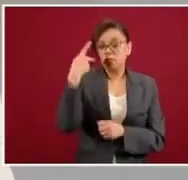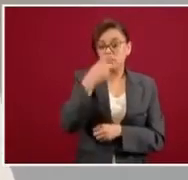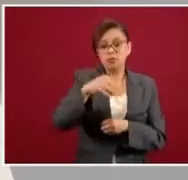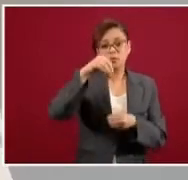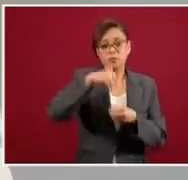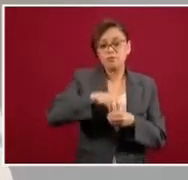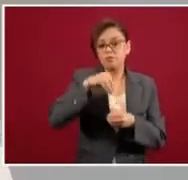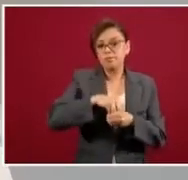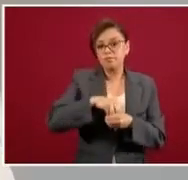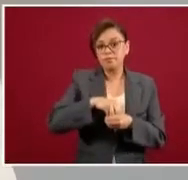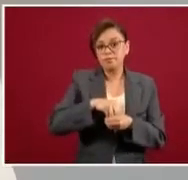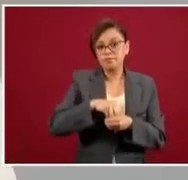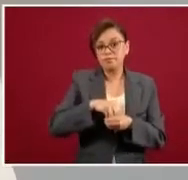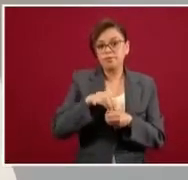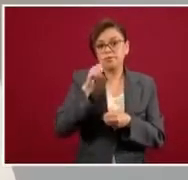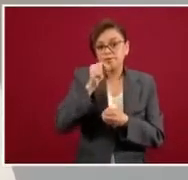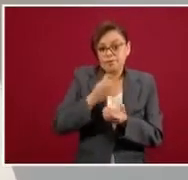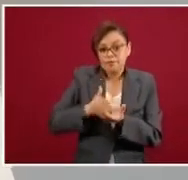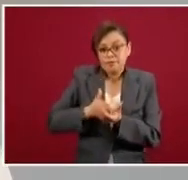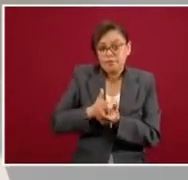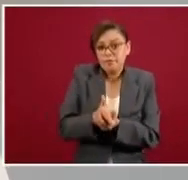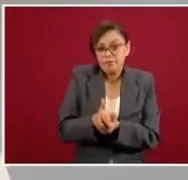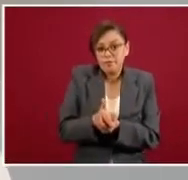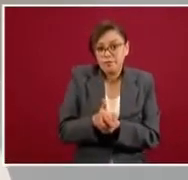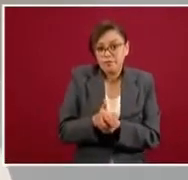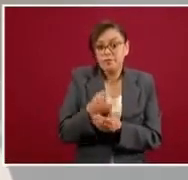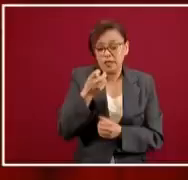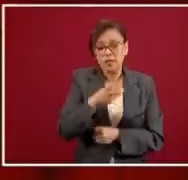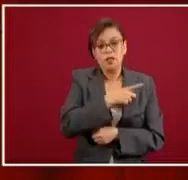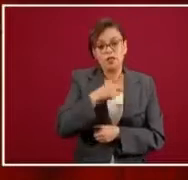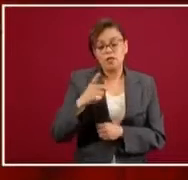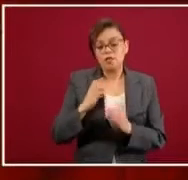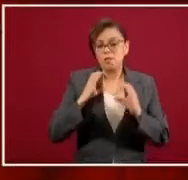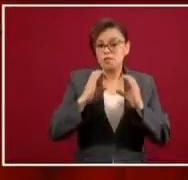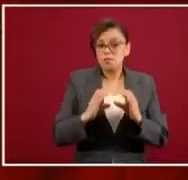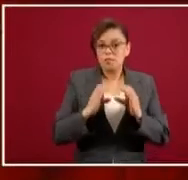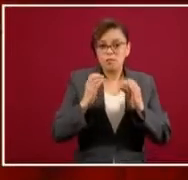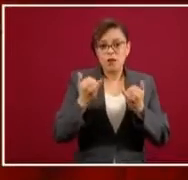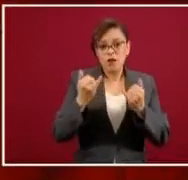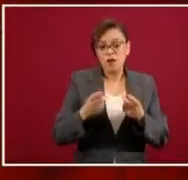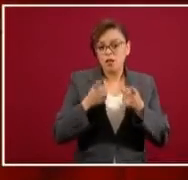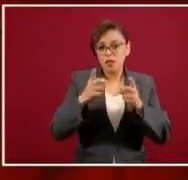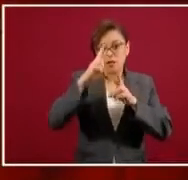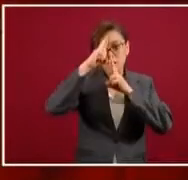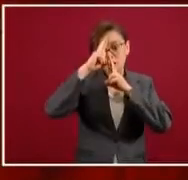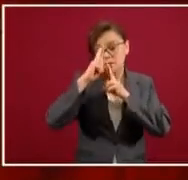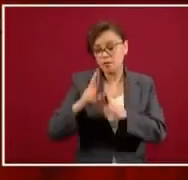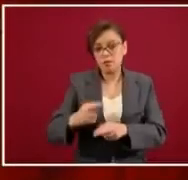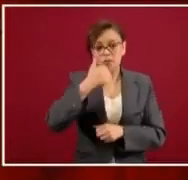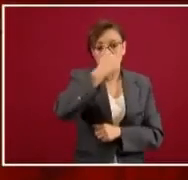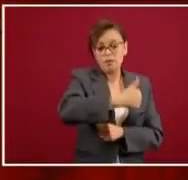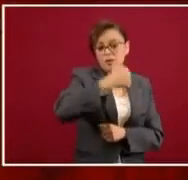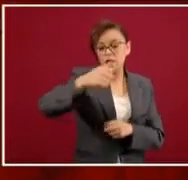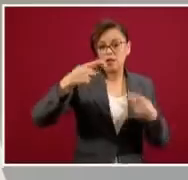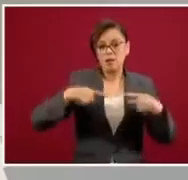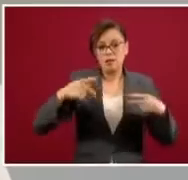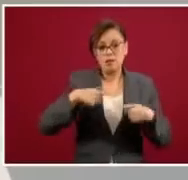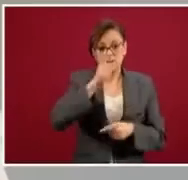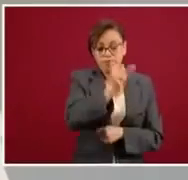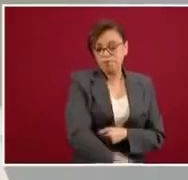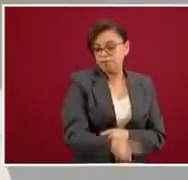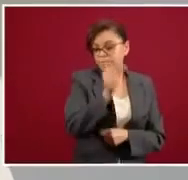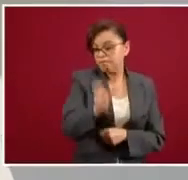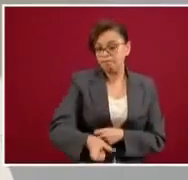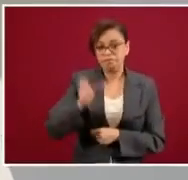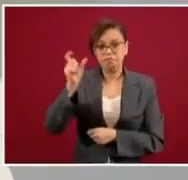derecho que se debe preservar y cuidar y respetar para cada persona. Usted dirá, aunque no conozcamos el nombre, pero a lo mejor el